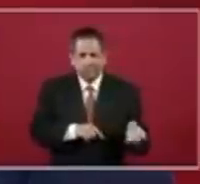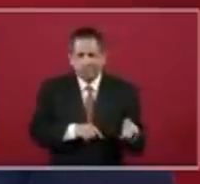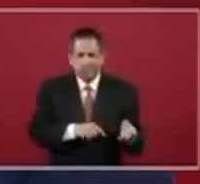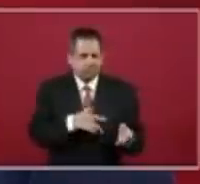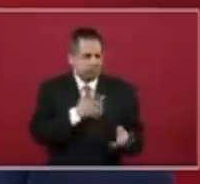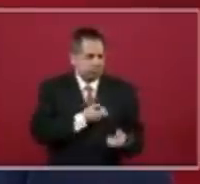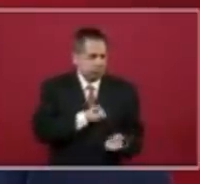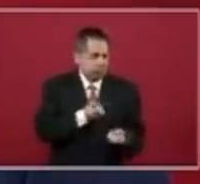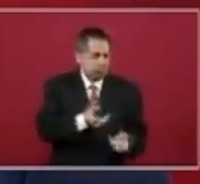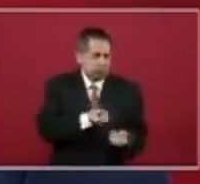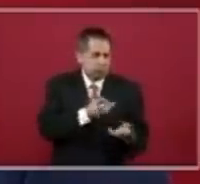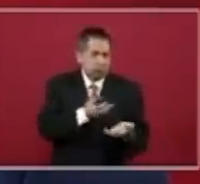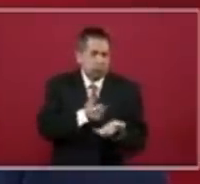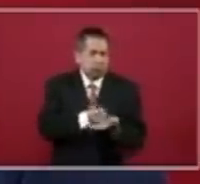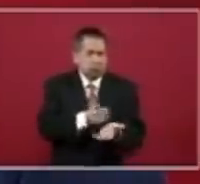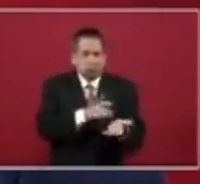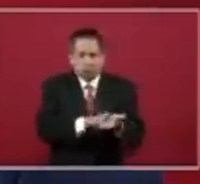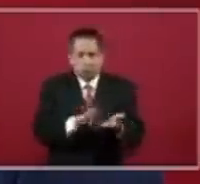filantropía,